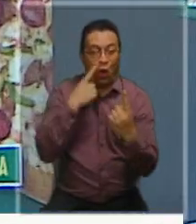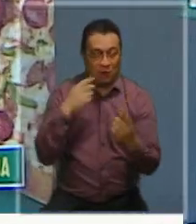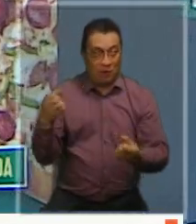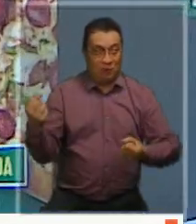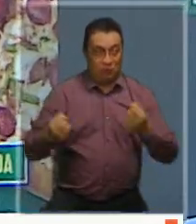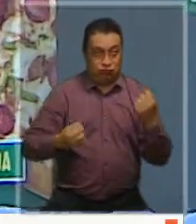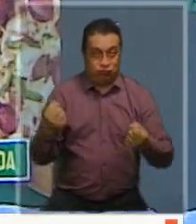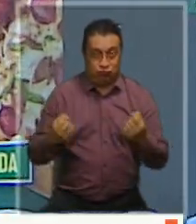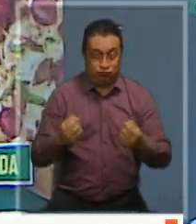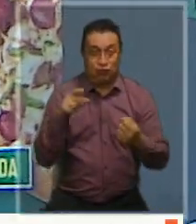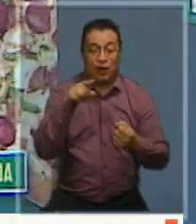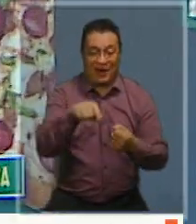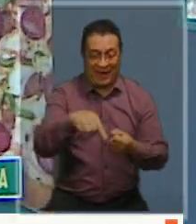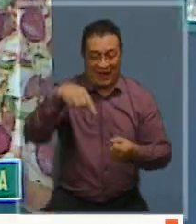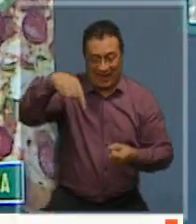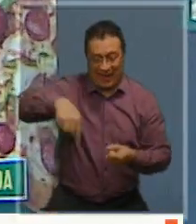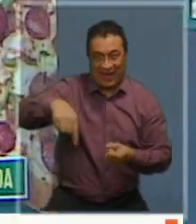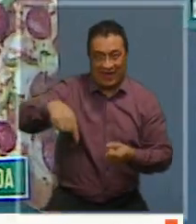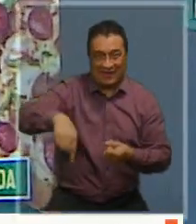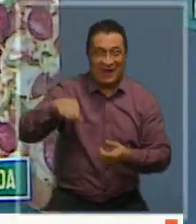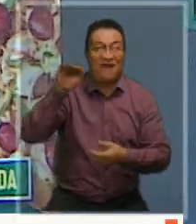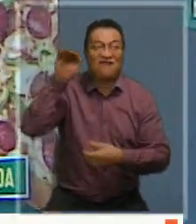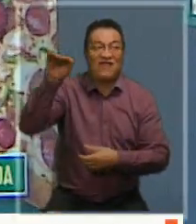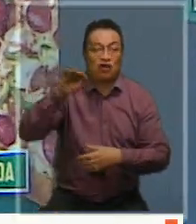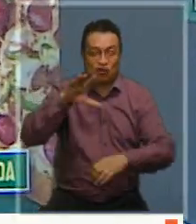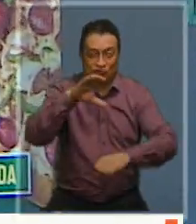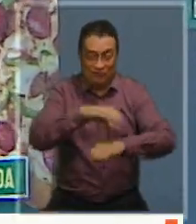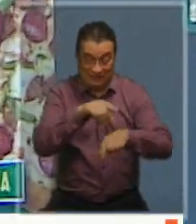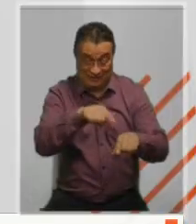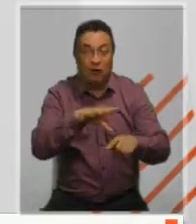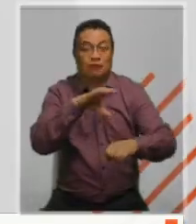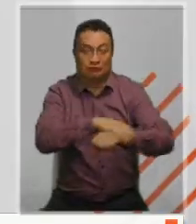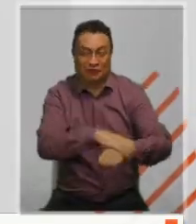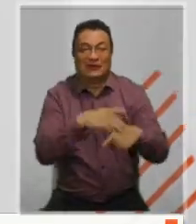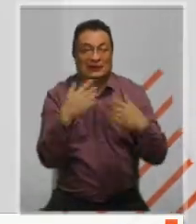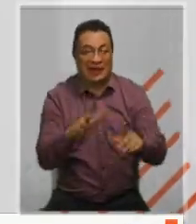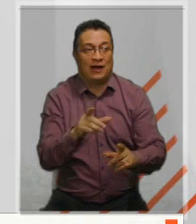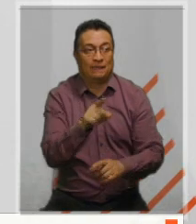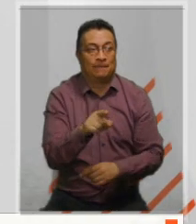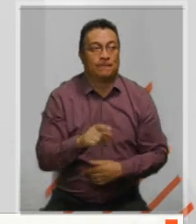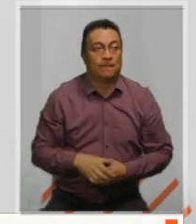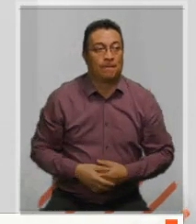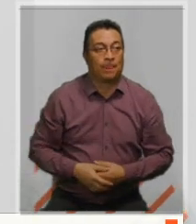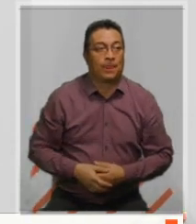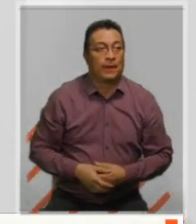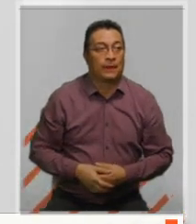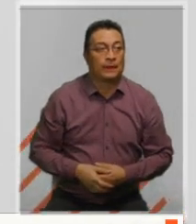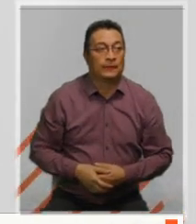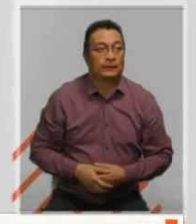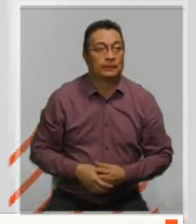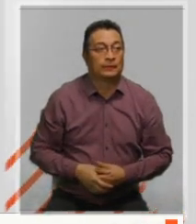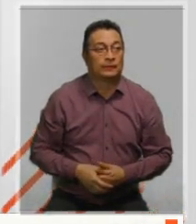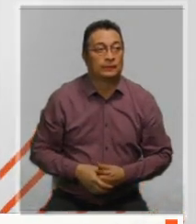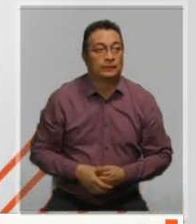el vehículo que estaba acá en el banco, al momento del robo frustrado. Mira, tiene un caballero con pistola. ¡Ay, no!